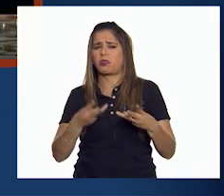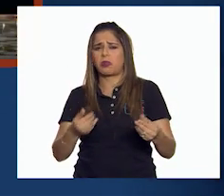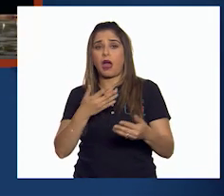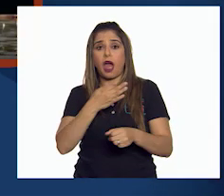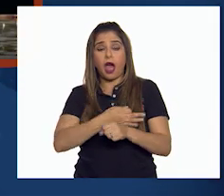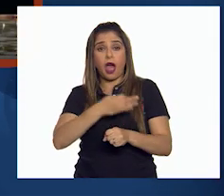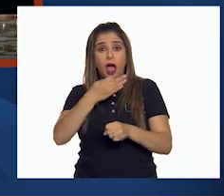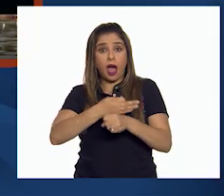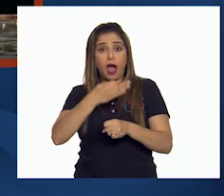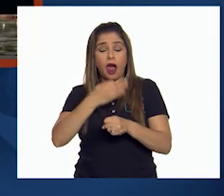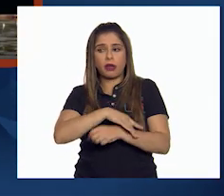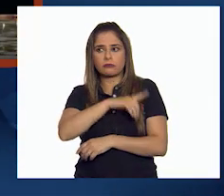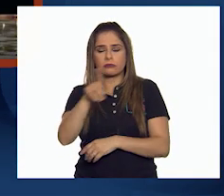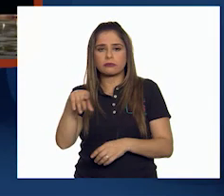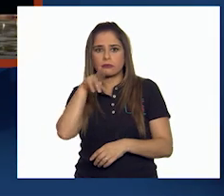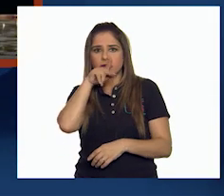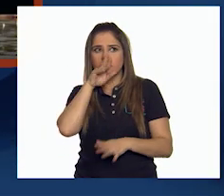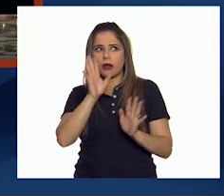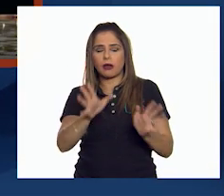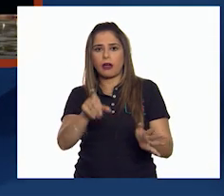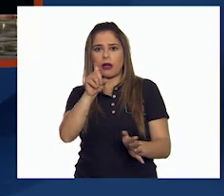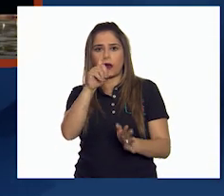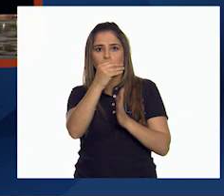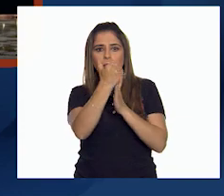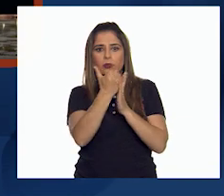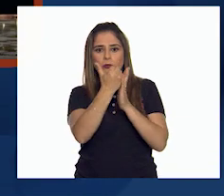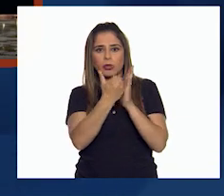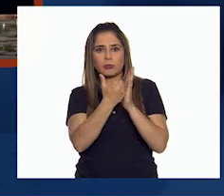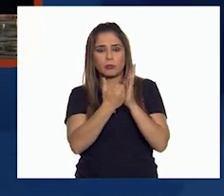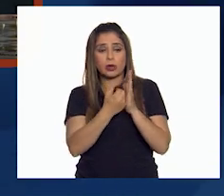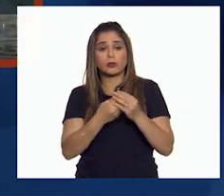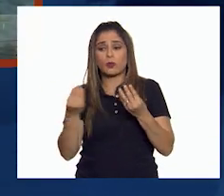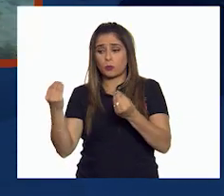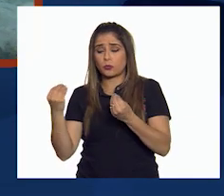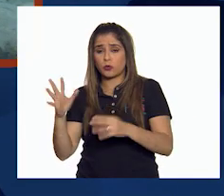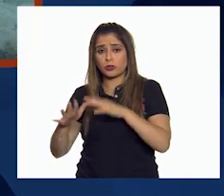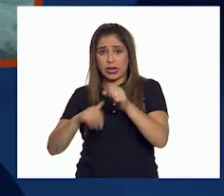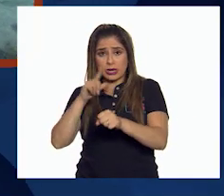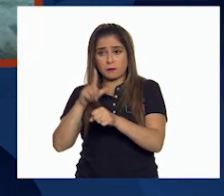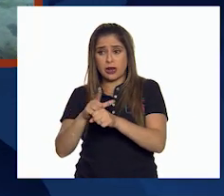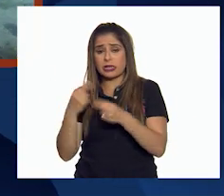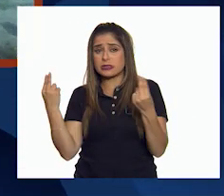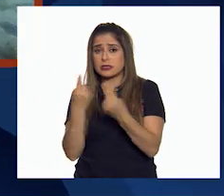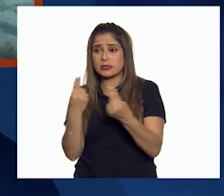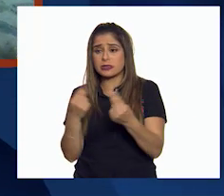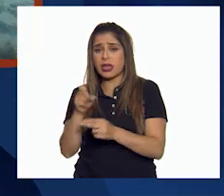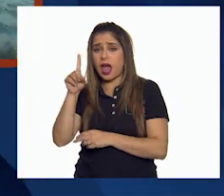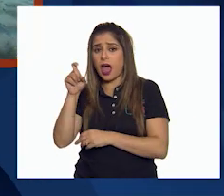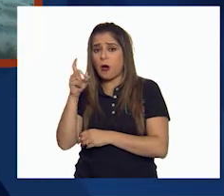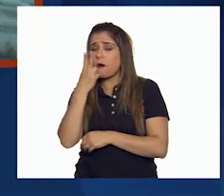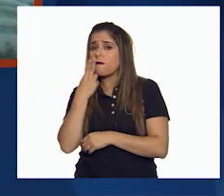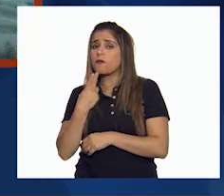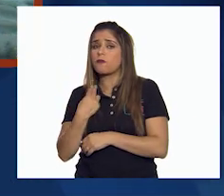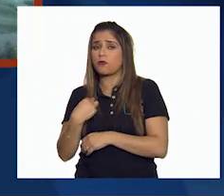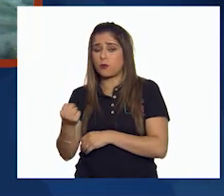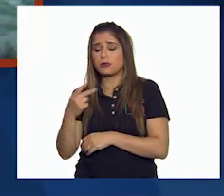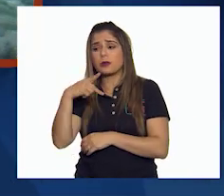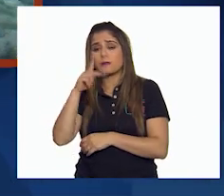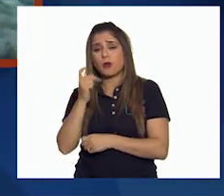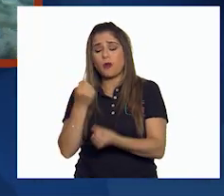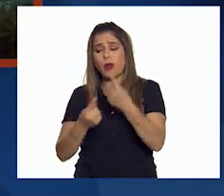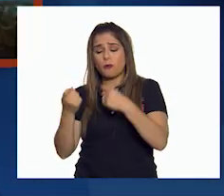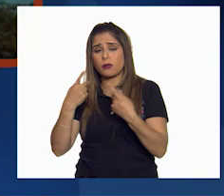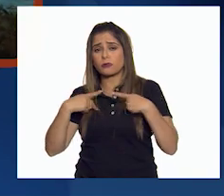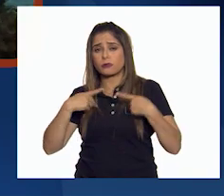En México viven cientos de especies que dependen del agua dulce limpia. La gran mayoría de estas especies han sido afectadas y